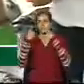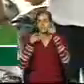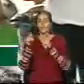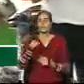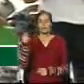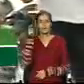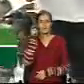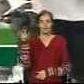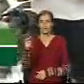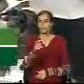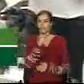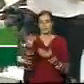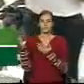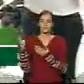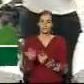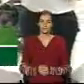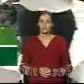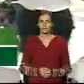pueblo.